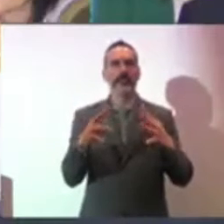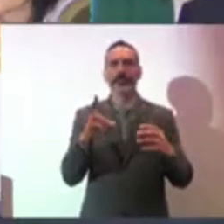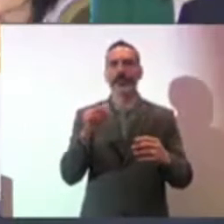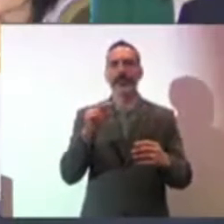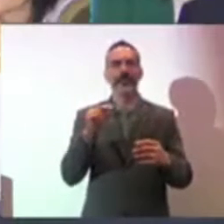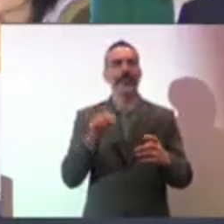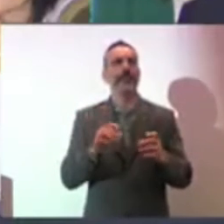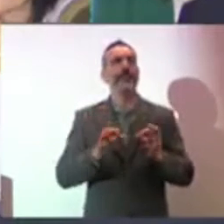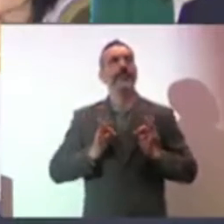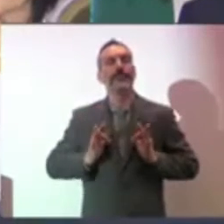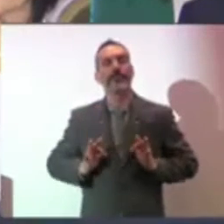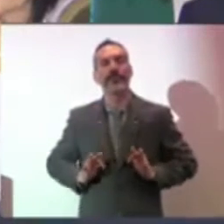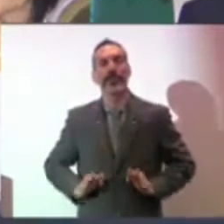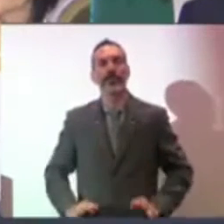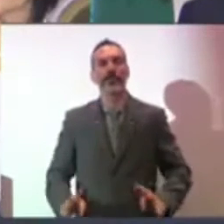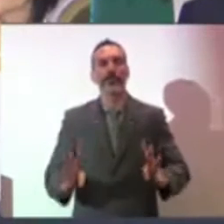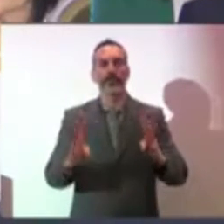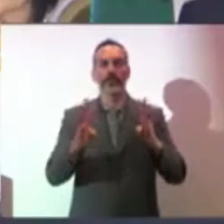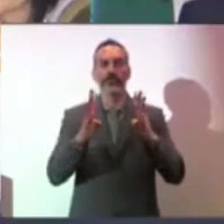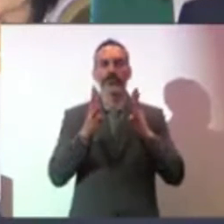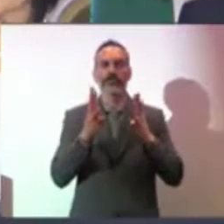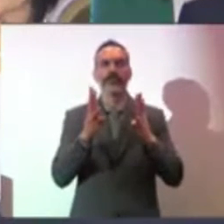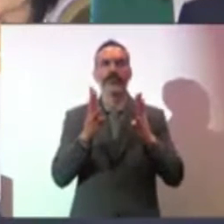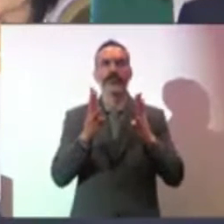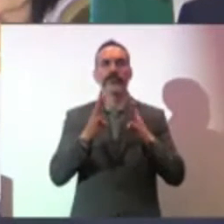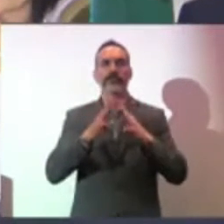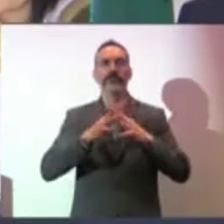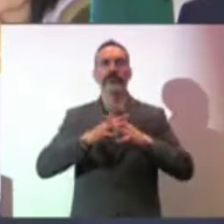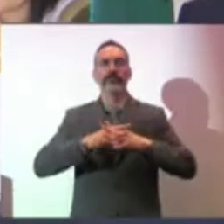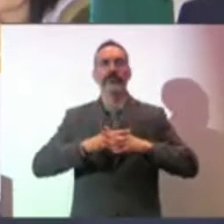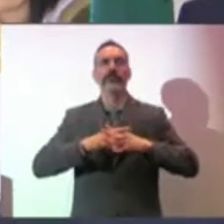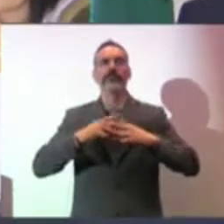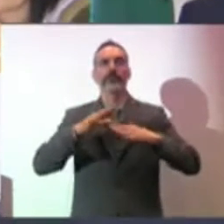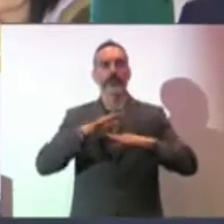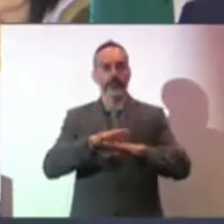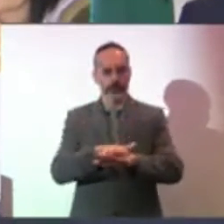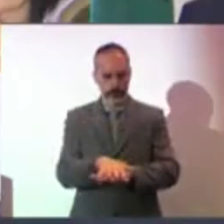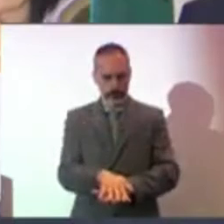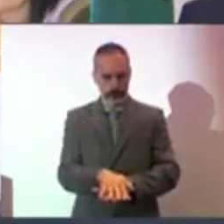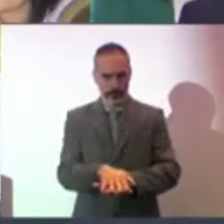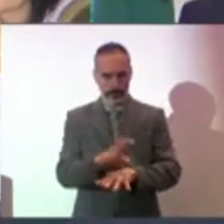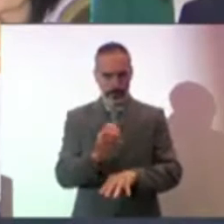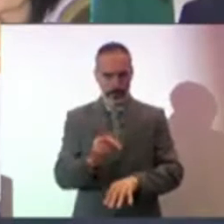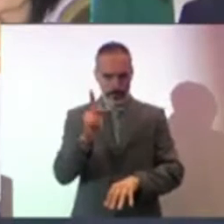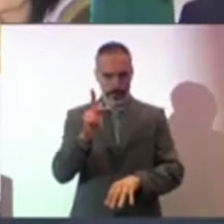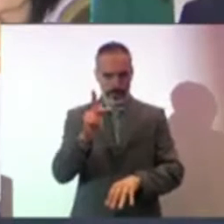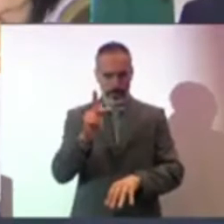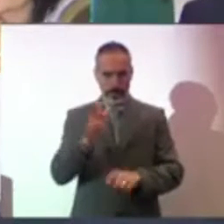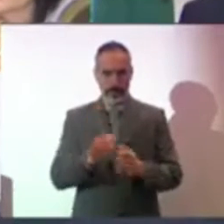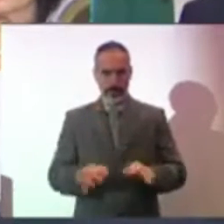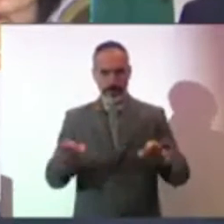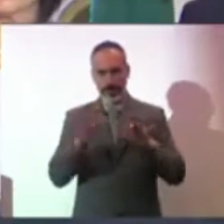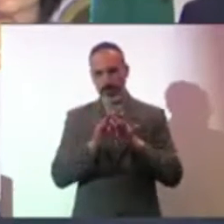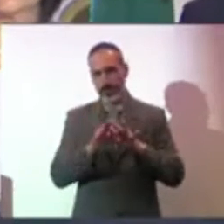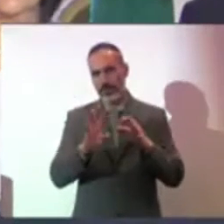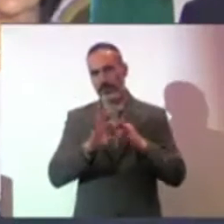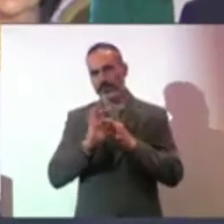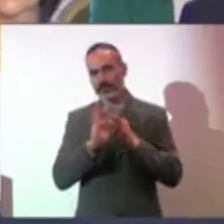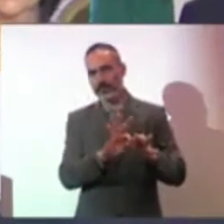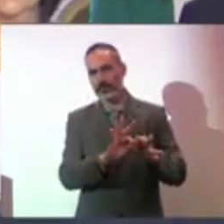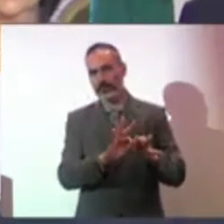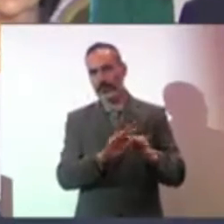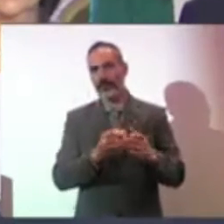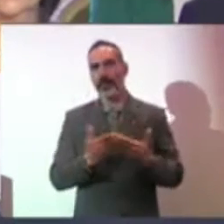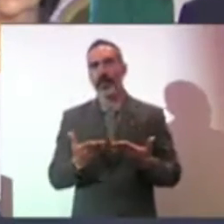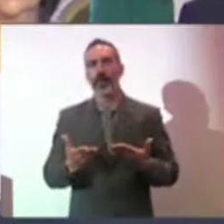Recordemos en todo momento que la pluralidad no entorpece, sino enriquece. Bajo estas